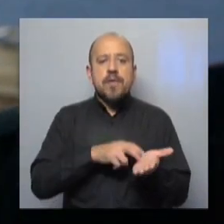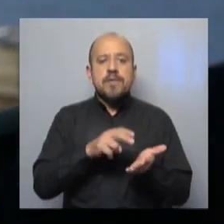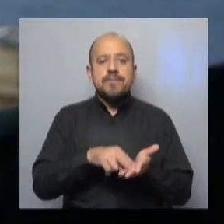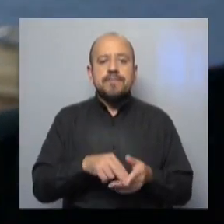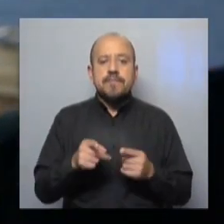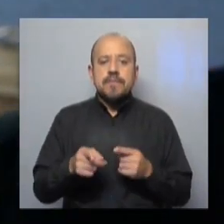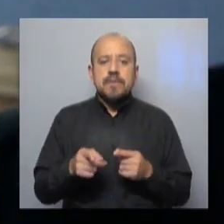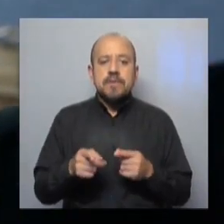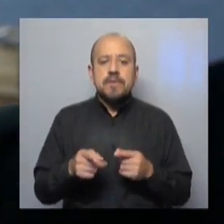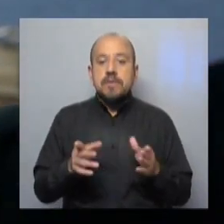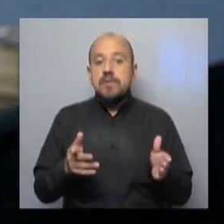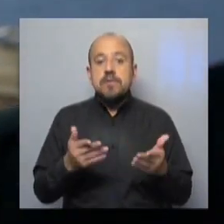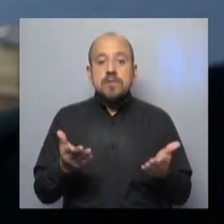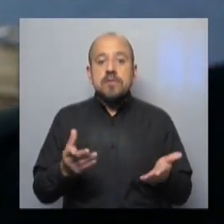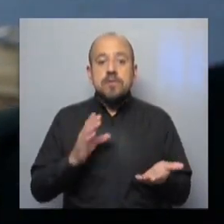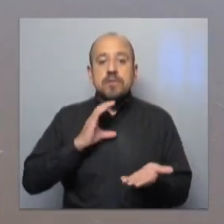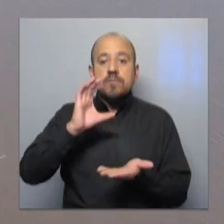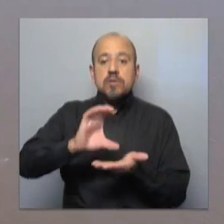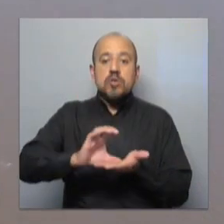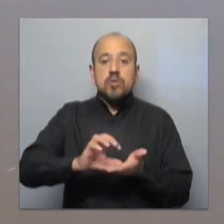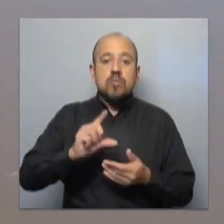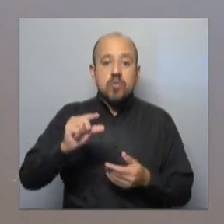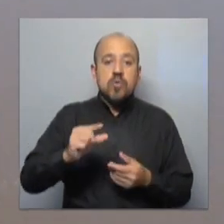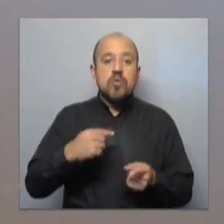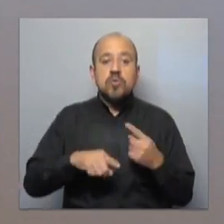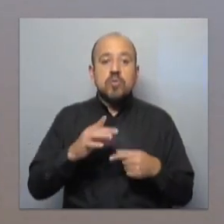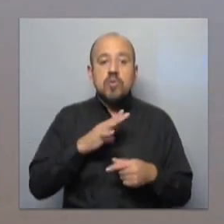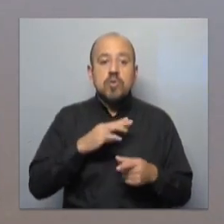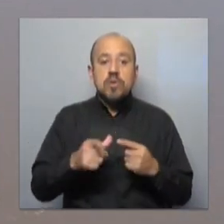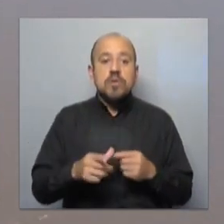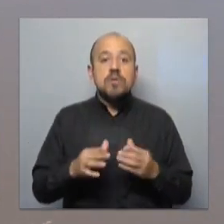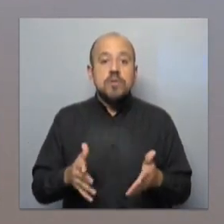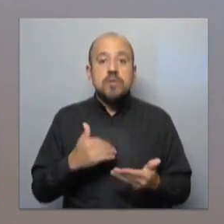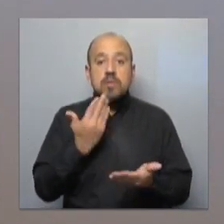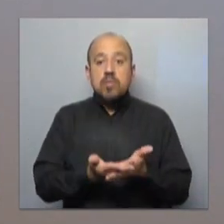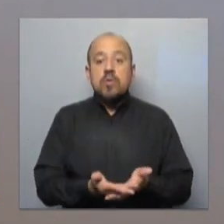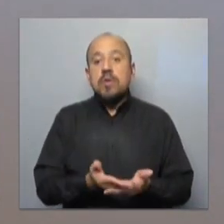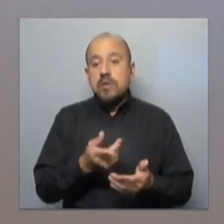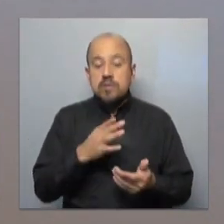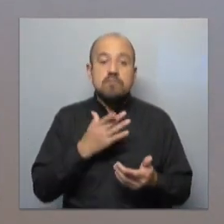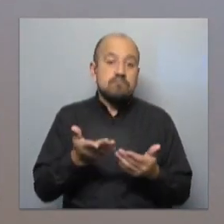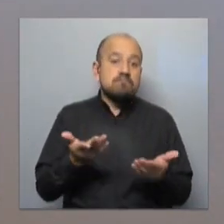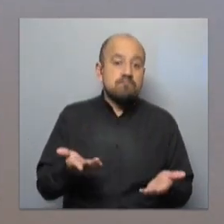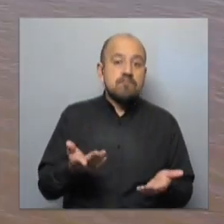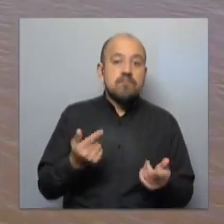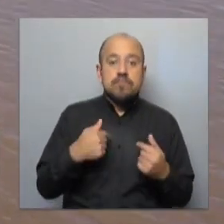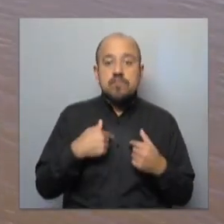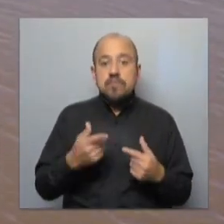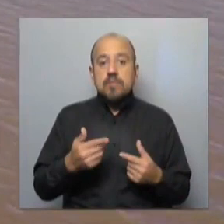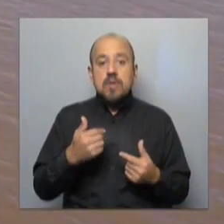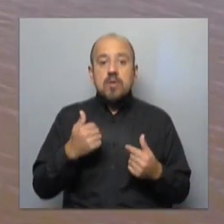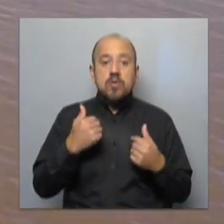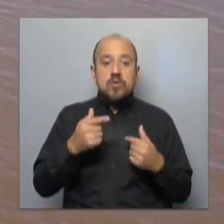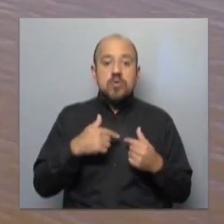regiones en donde menos inversión hay por tanto cuando aparece en este tipo de propuestas está claro que desde la departamental